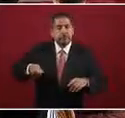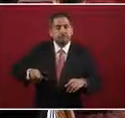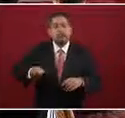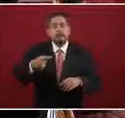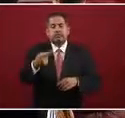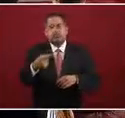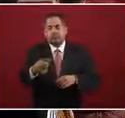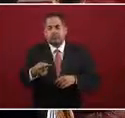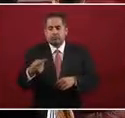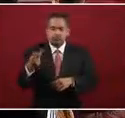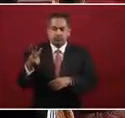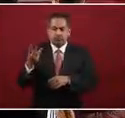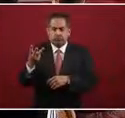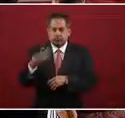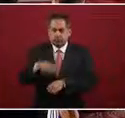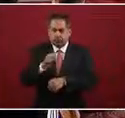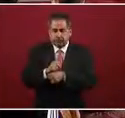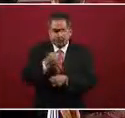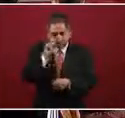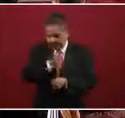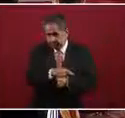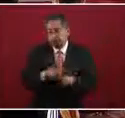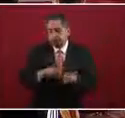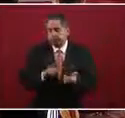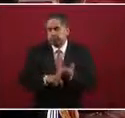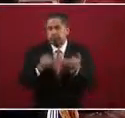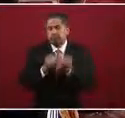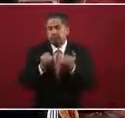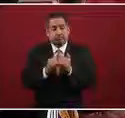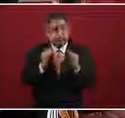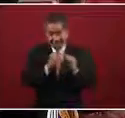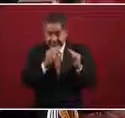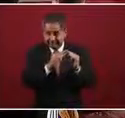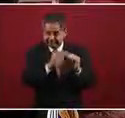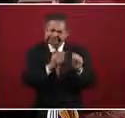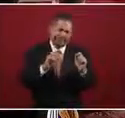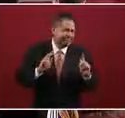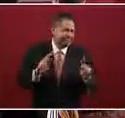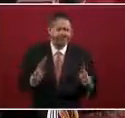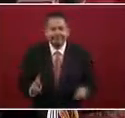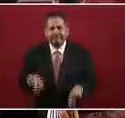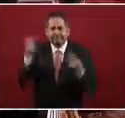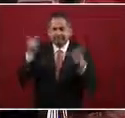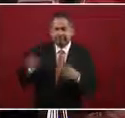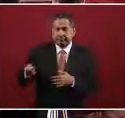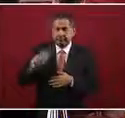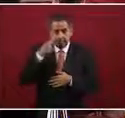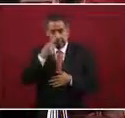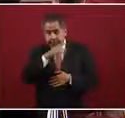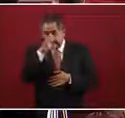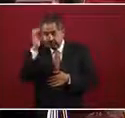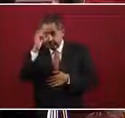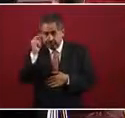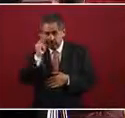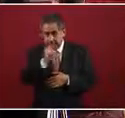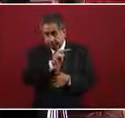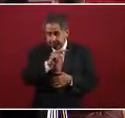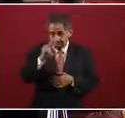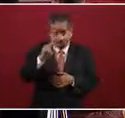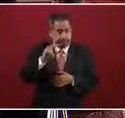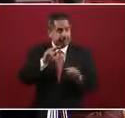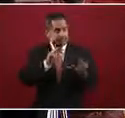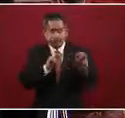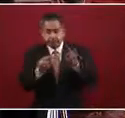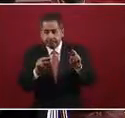o tres semanas de nueva cuenta en Los Pinos, vamos a subastar dicha casa y pueden ver algunas fotos, la fachada